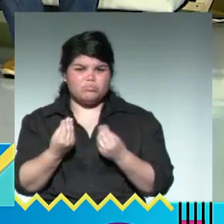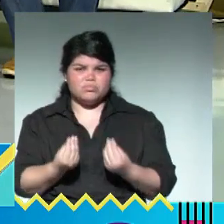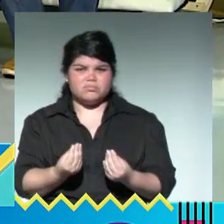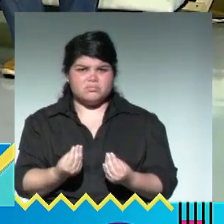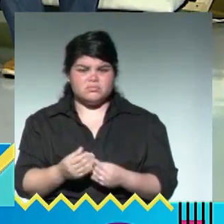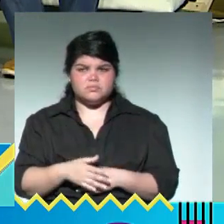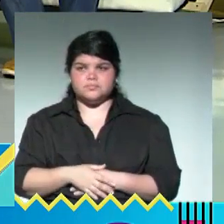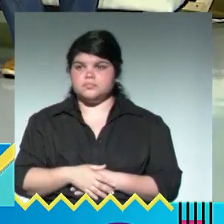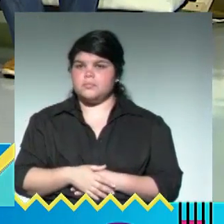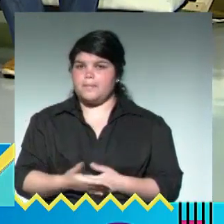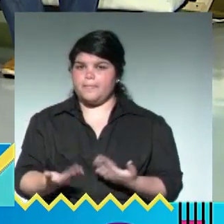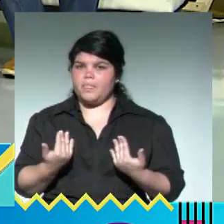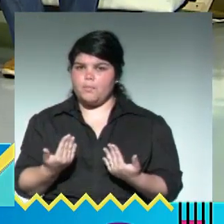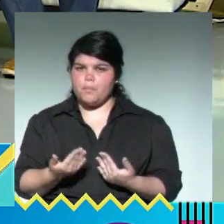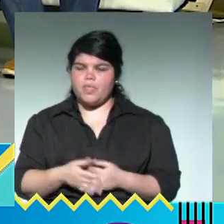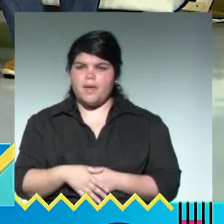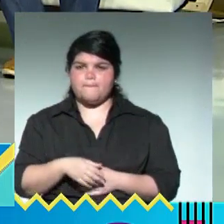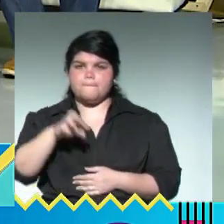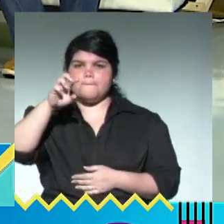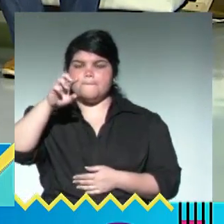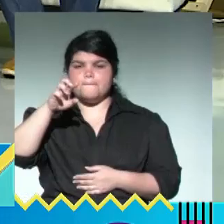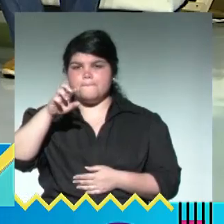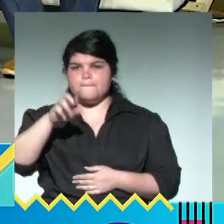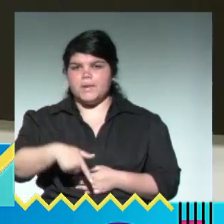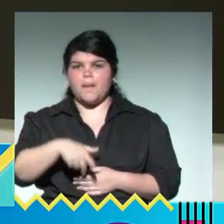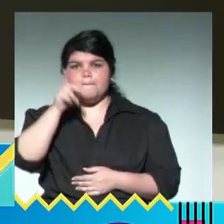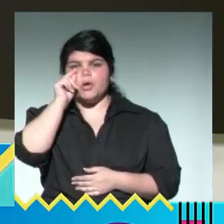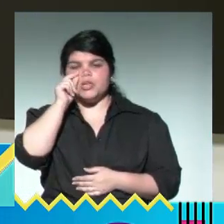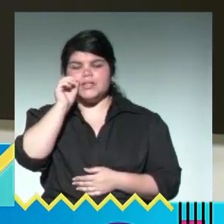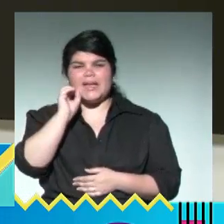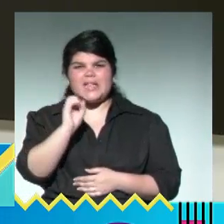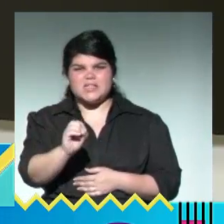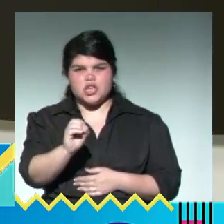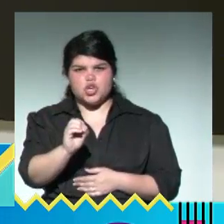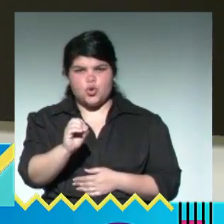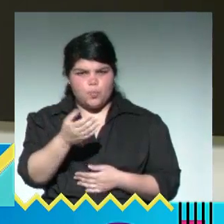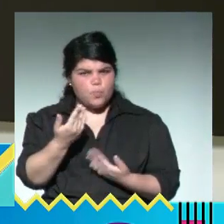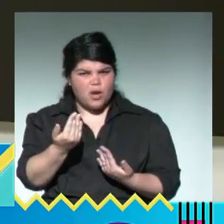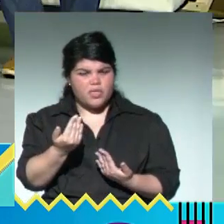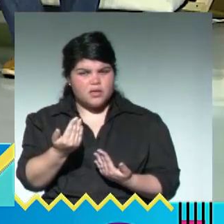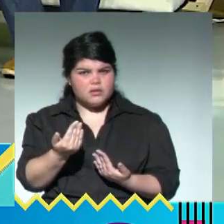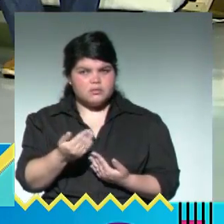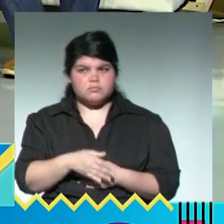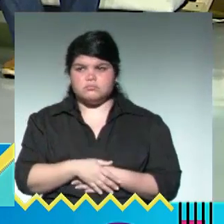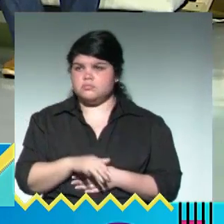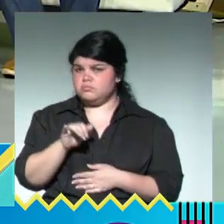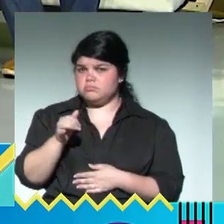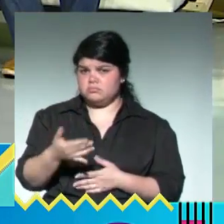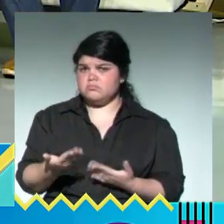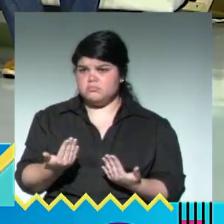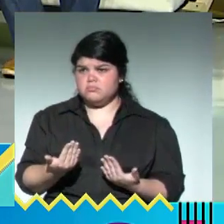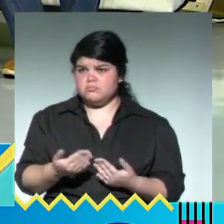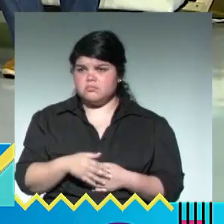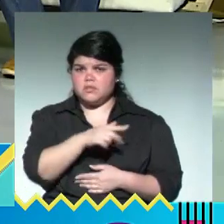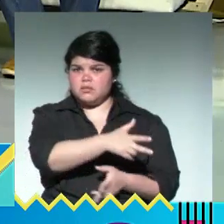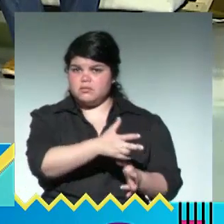una política de déficit cero? Digo, y sostenerla en el tiempo. Lograr se puede, de hecho Nicolás lo dijo en el